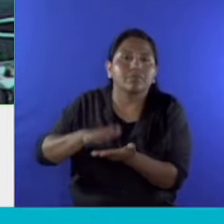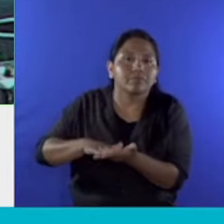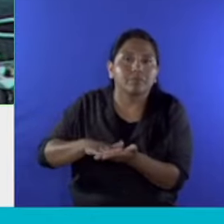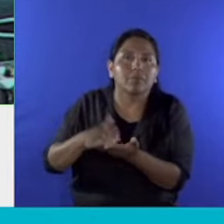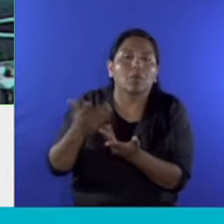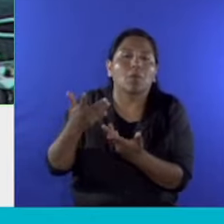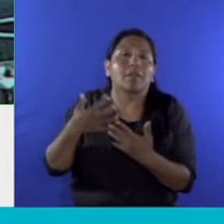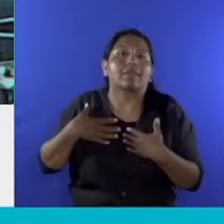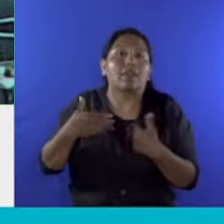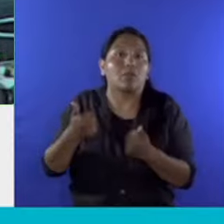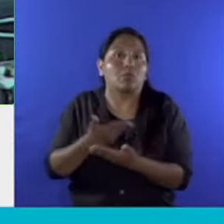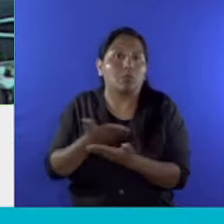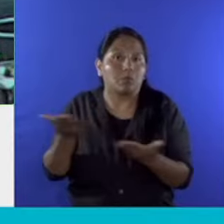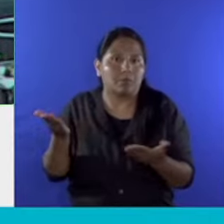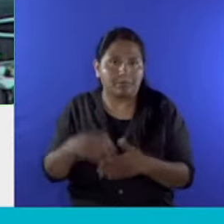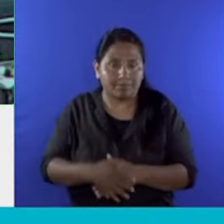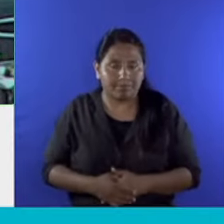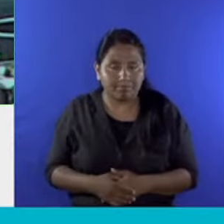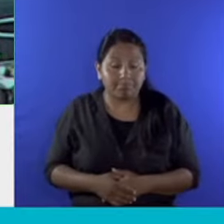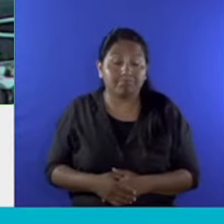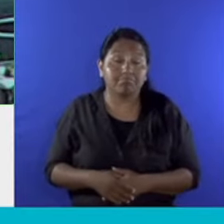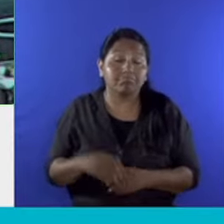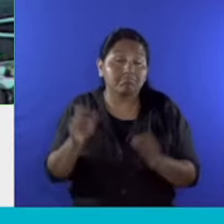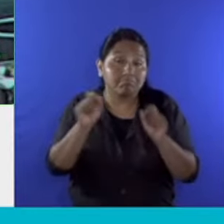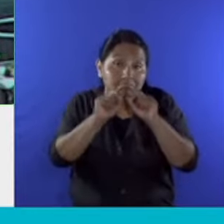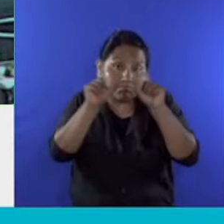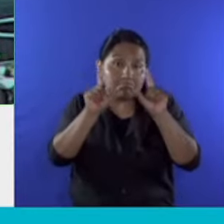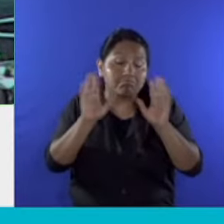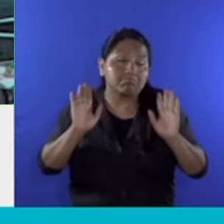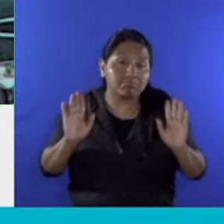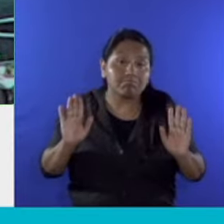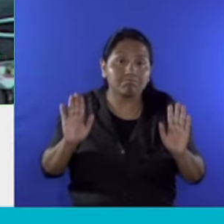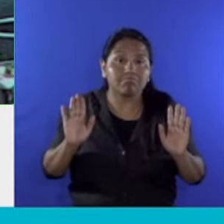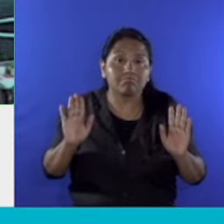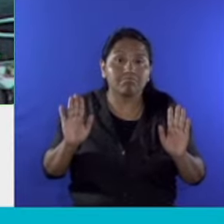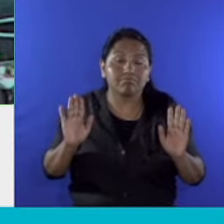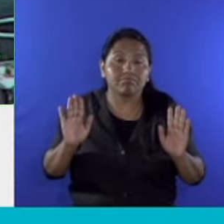de la salud pública. Llama la atención, señor presidente,